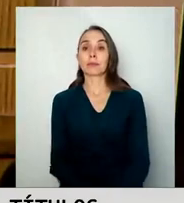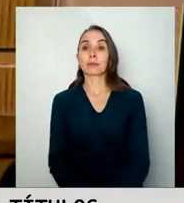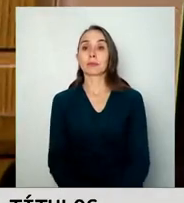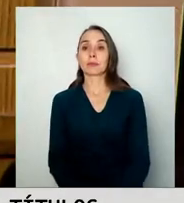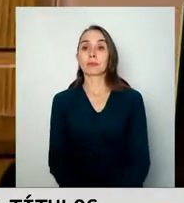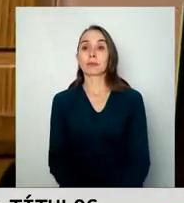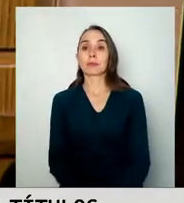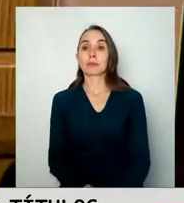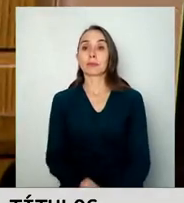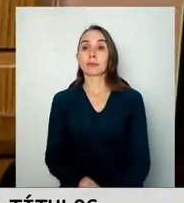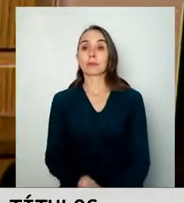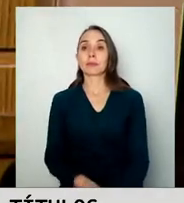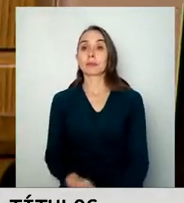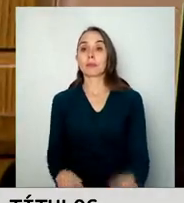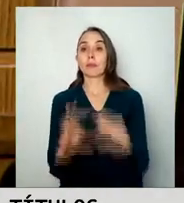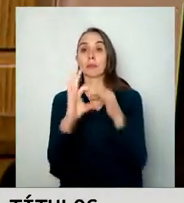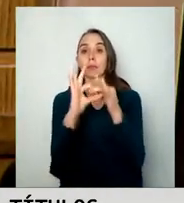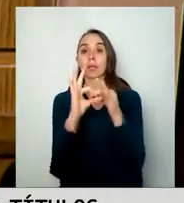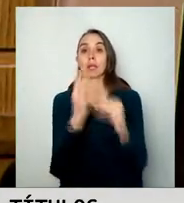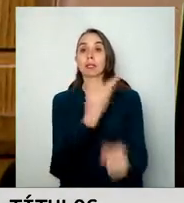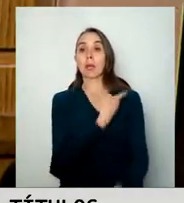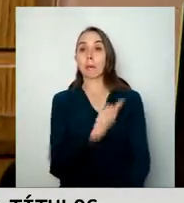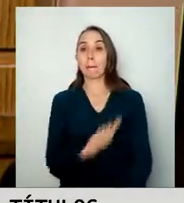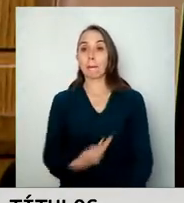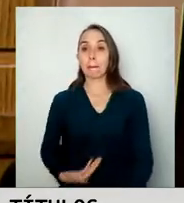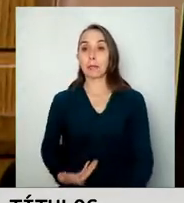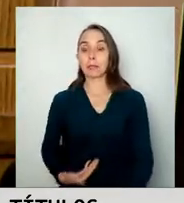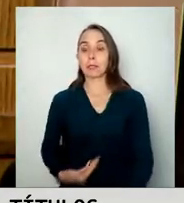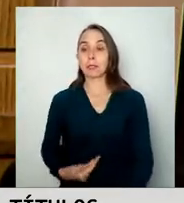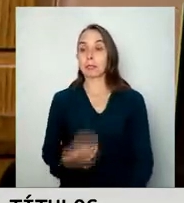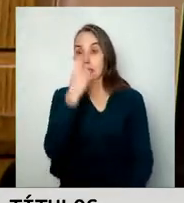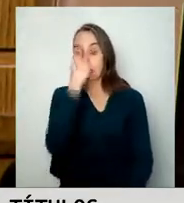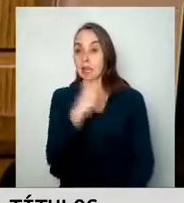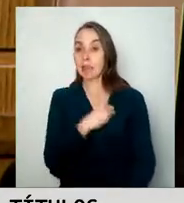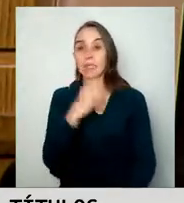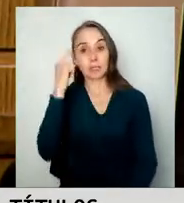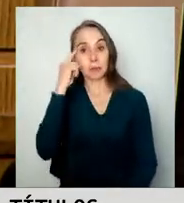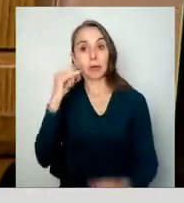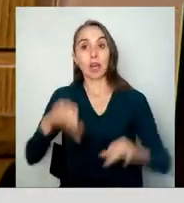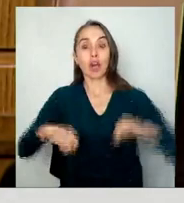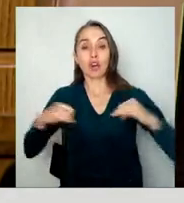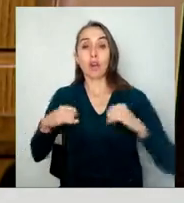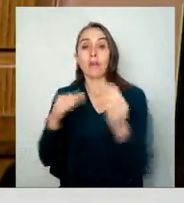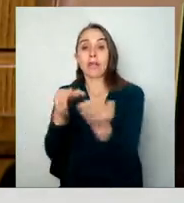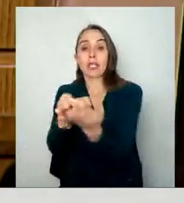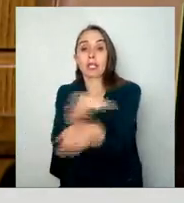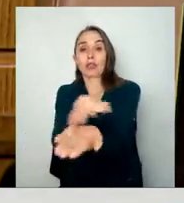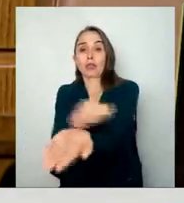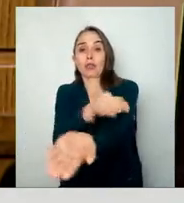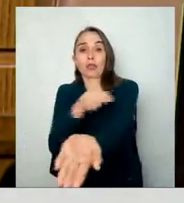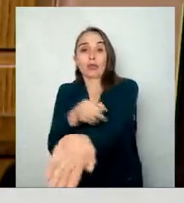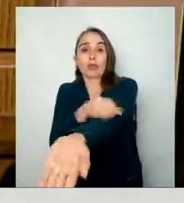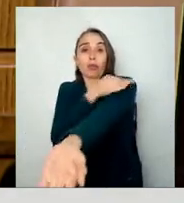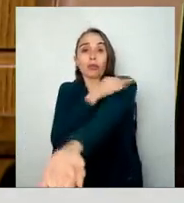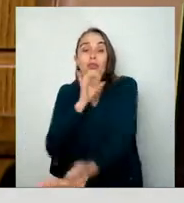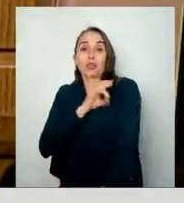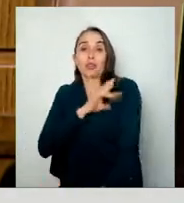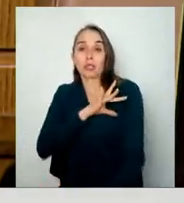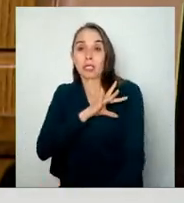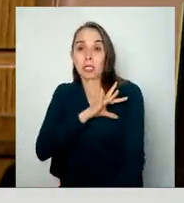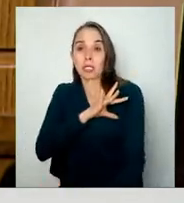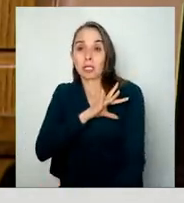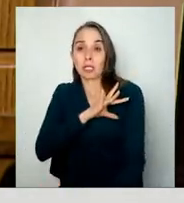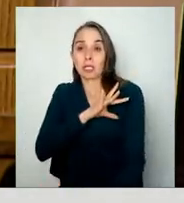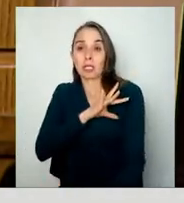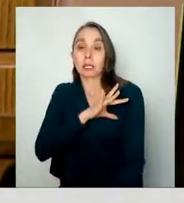Gracias presidente Qué triste es pensar que jóvenes a lo largo y ancho en nuestro país deban partir deban partir su vida